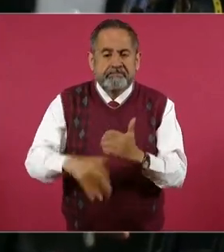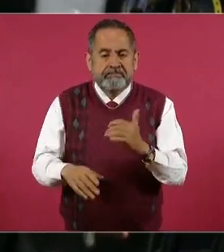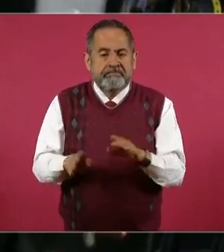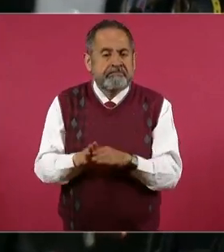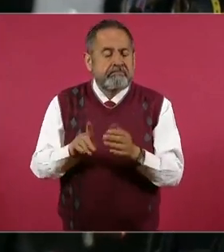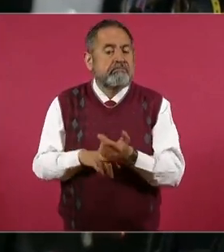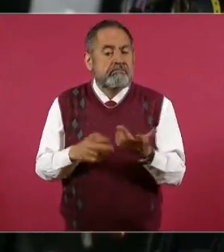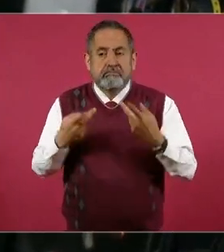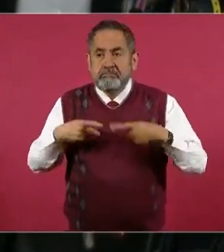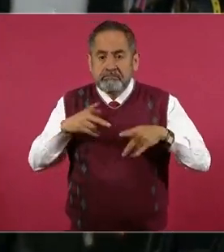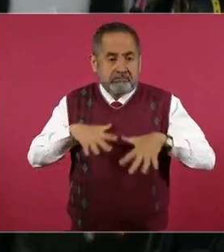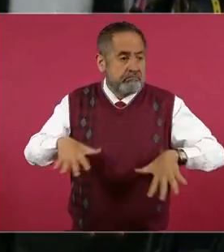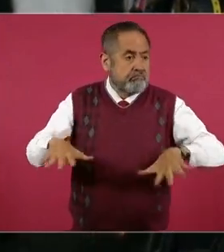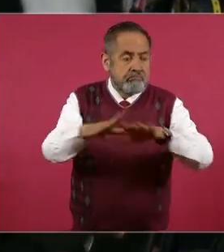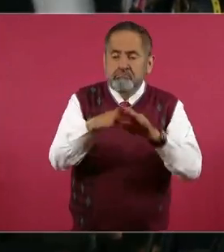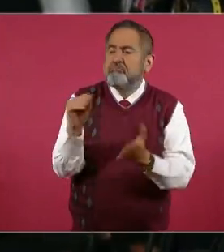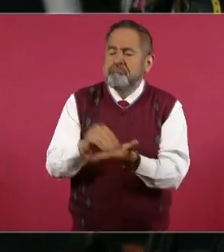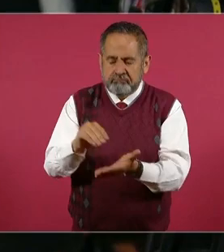la población lo siga,